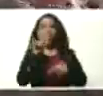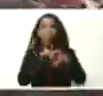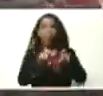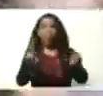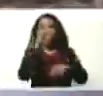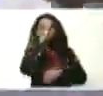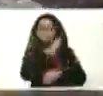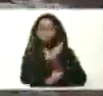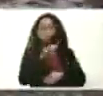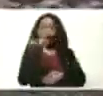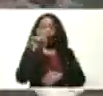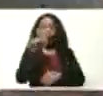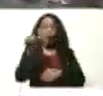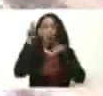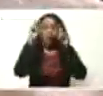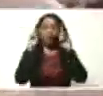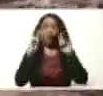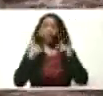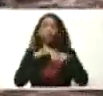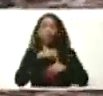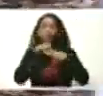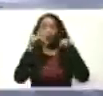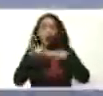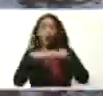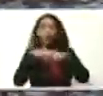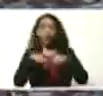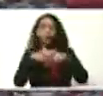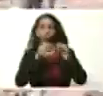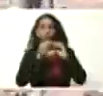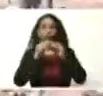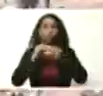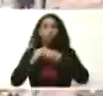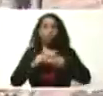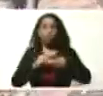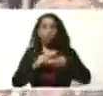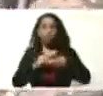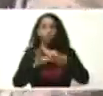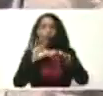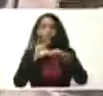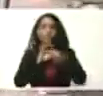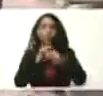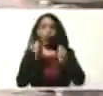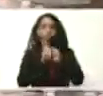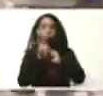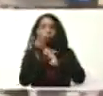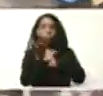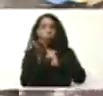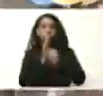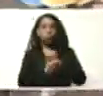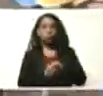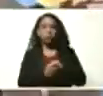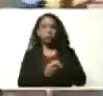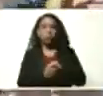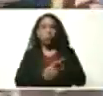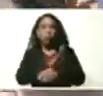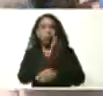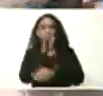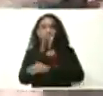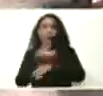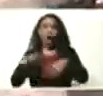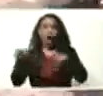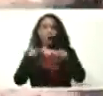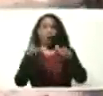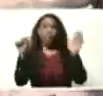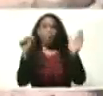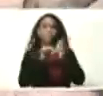directa de agua potable. Estuvimos, presidente, mientras hacíamos el enlace con usted, nos fuimos a zonas